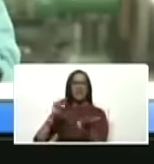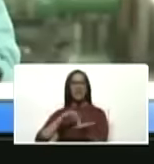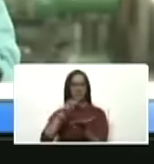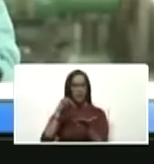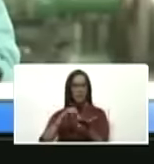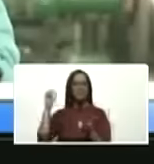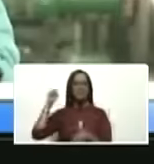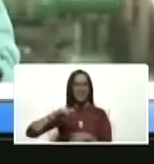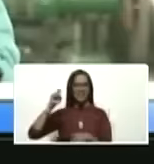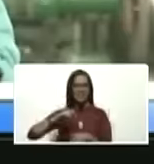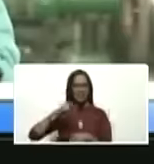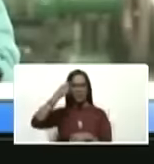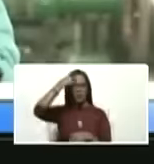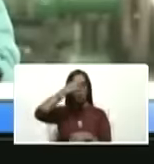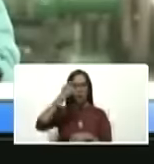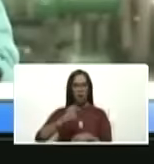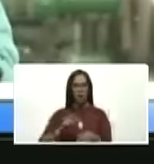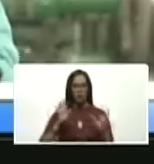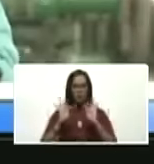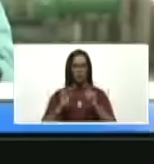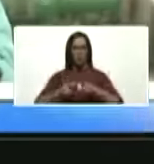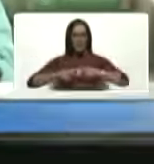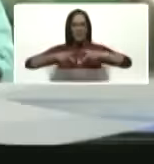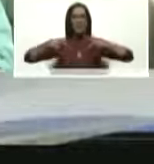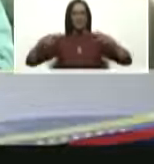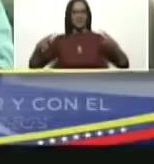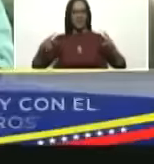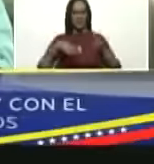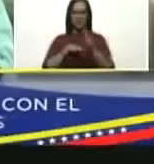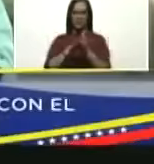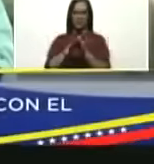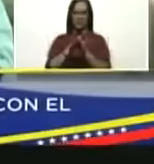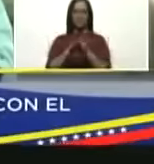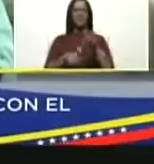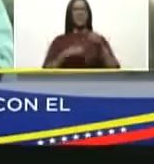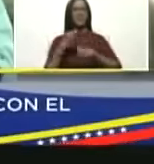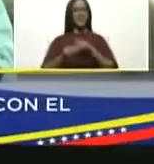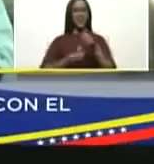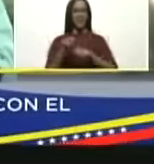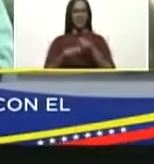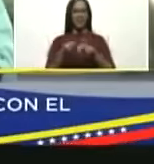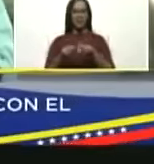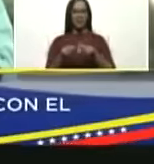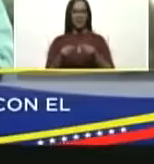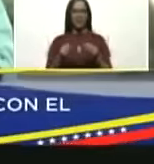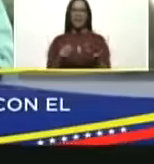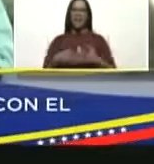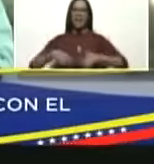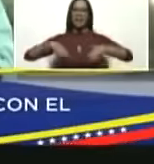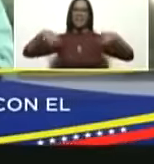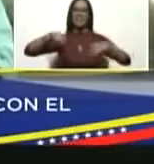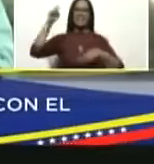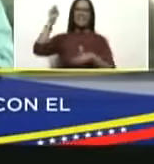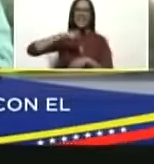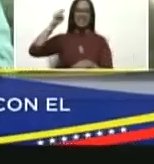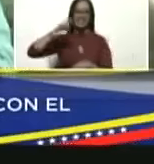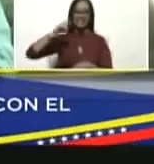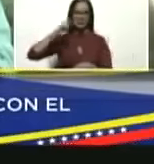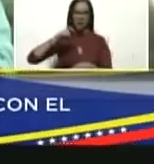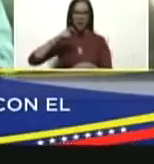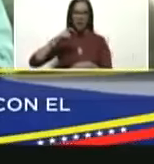las necesidades del pueblo de manera creciente y que generen la riqueza necesaria